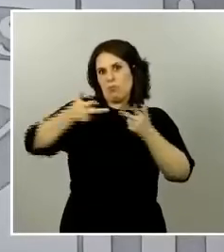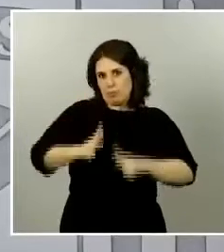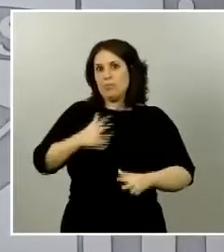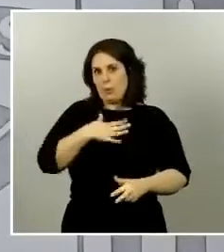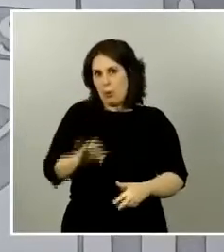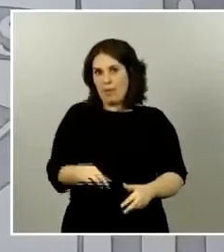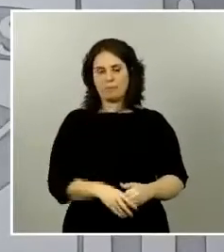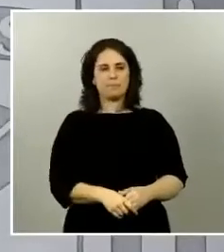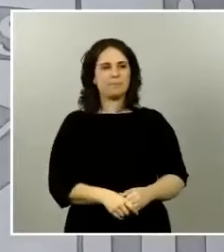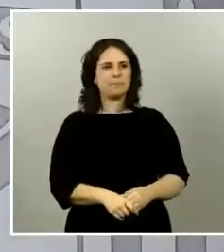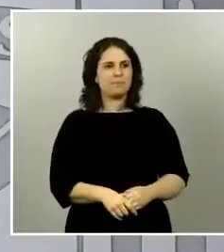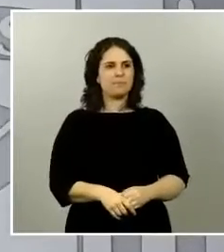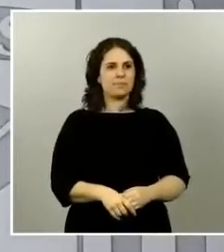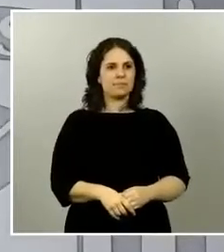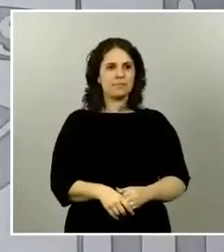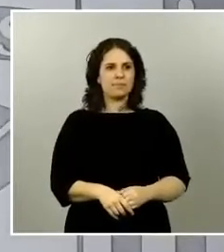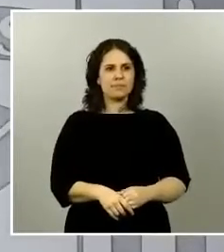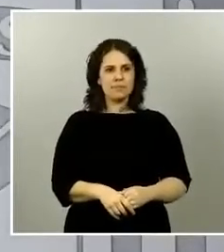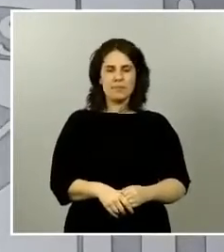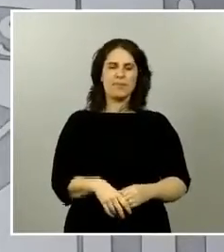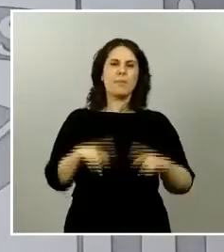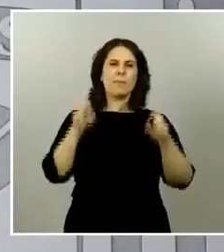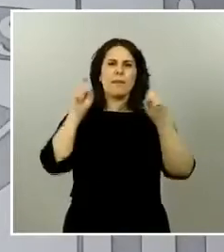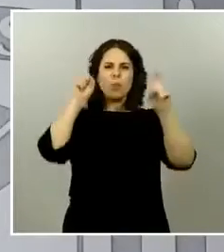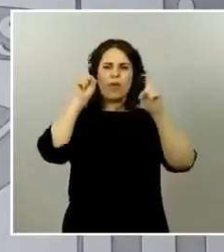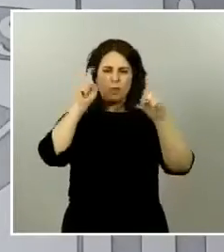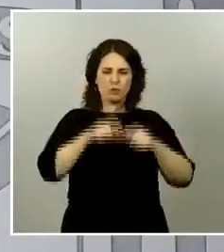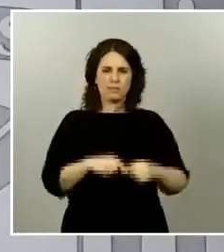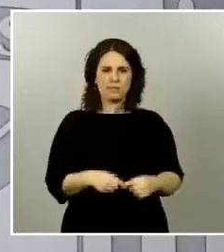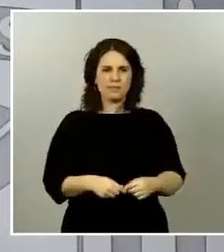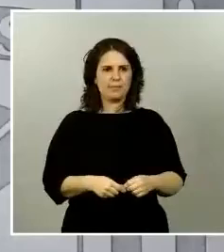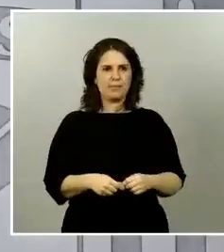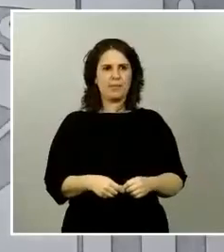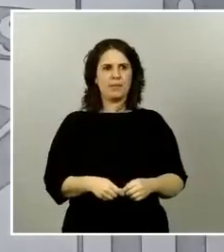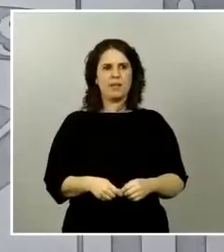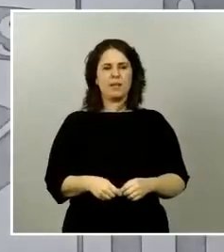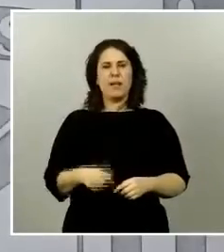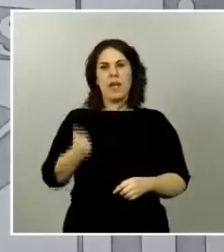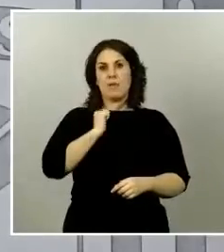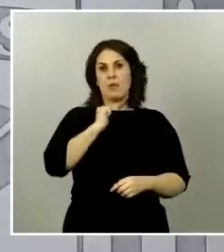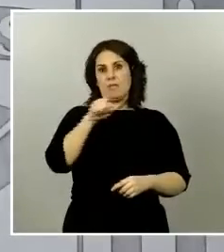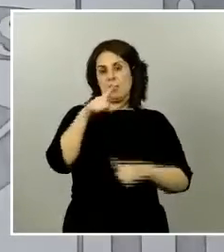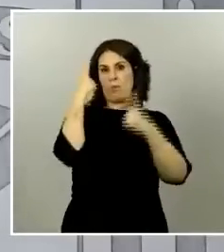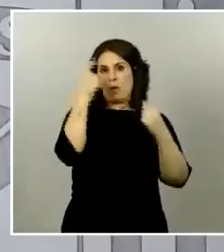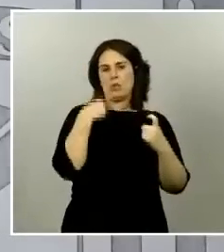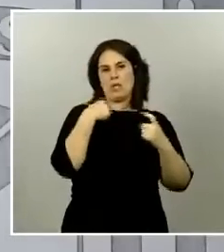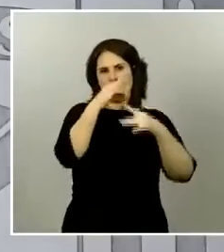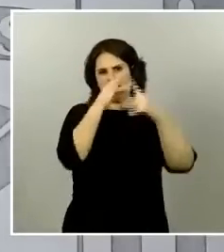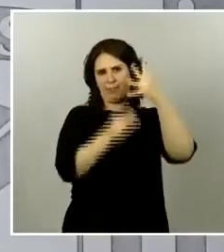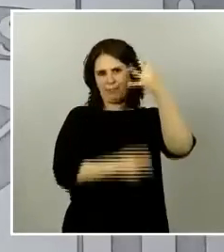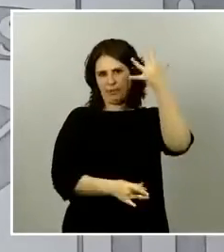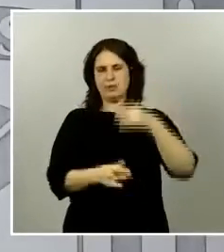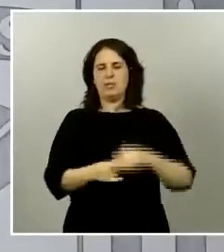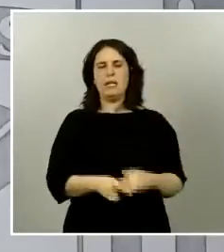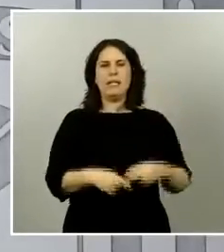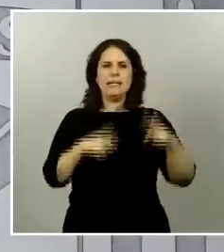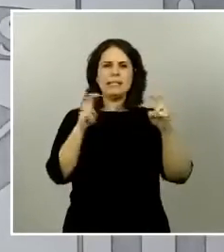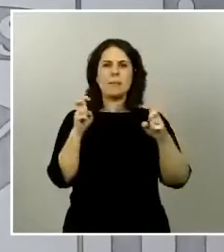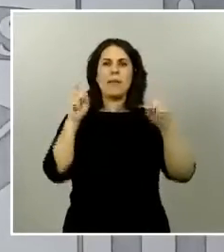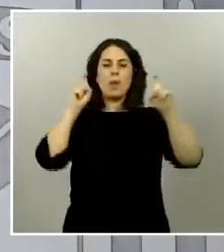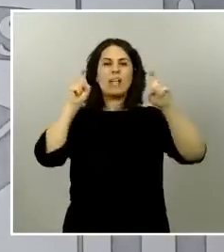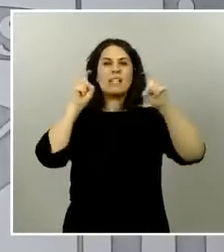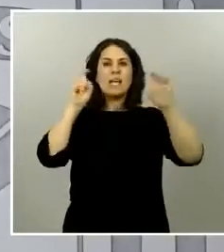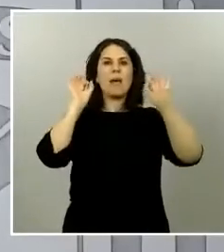Muchas gracias. Gracias, Ana. Y respecto a las preguntas relativas a educación, decir varias cuestiones aprovechando tu